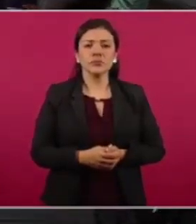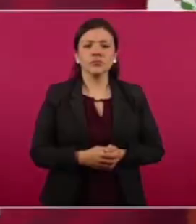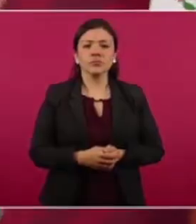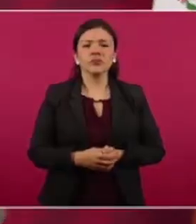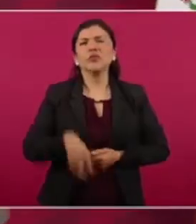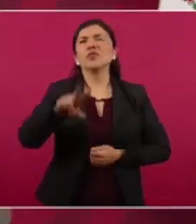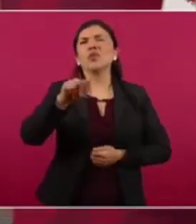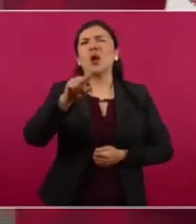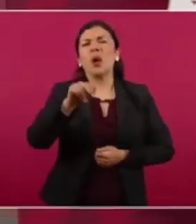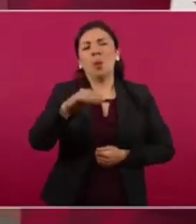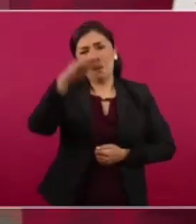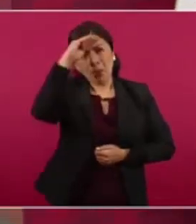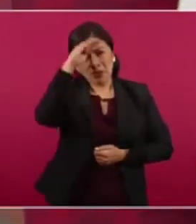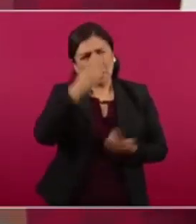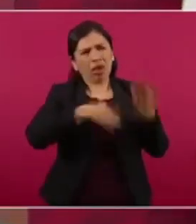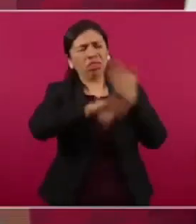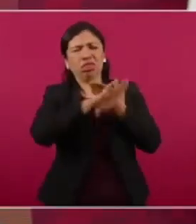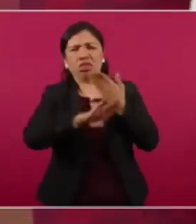echarme la culpa